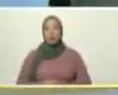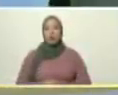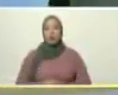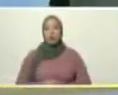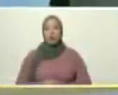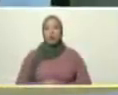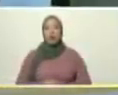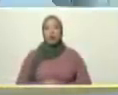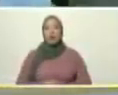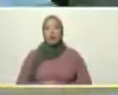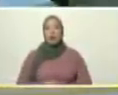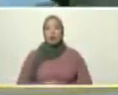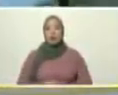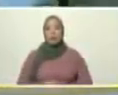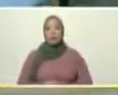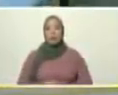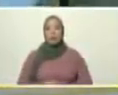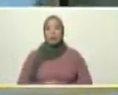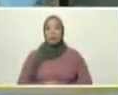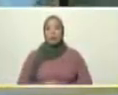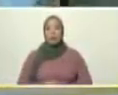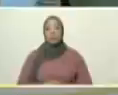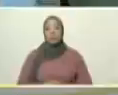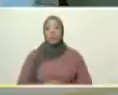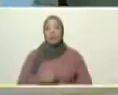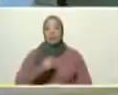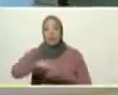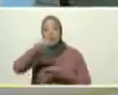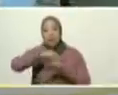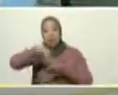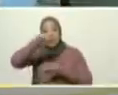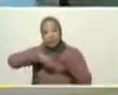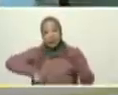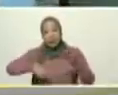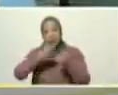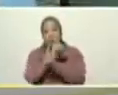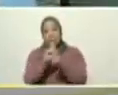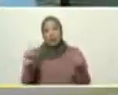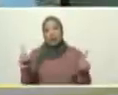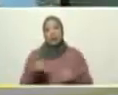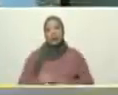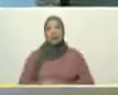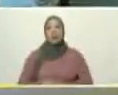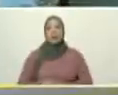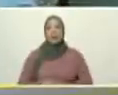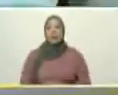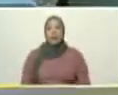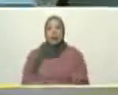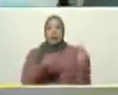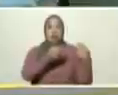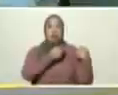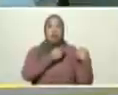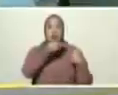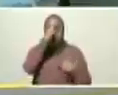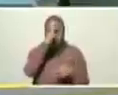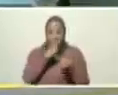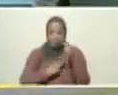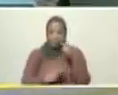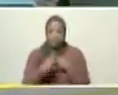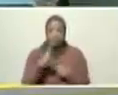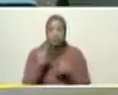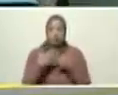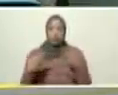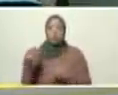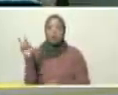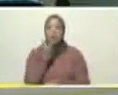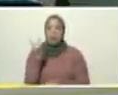video de la firma del decreto, de la autojuramentación y de cómo desde